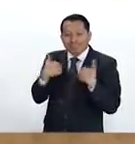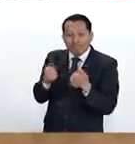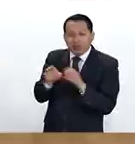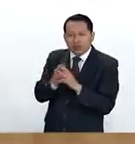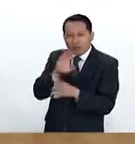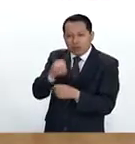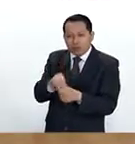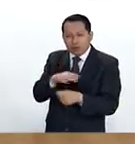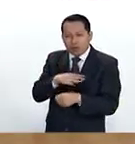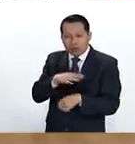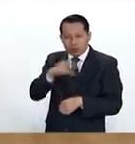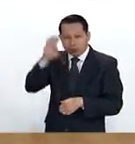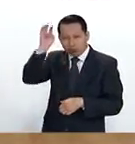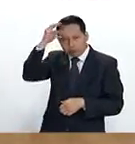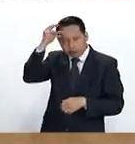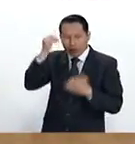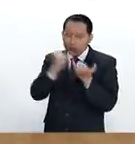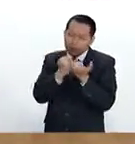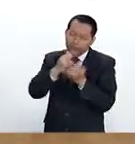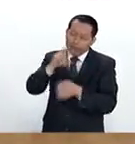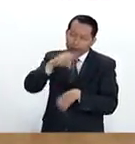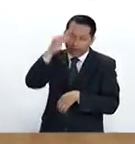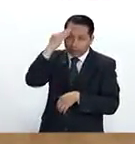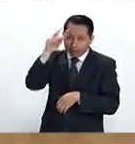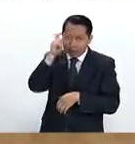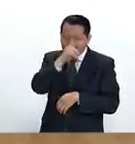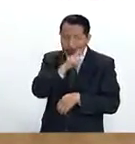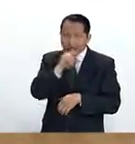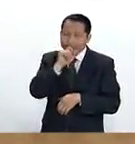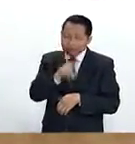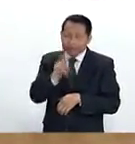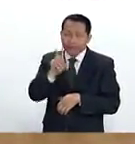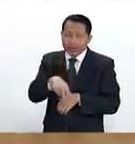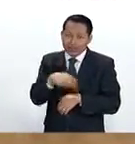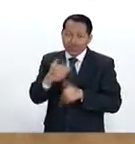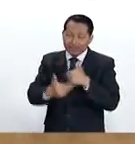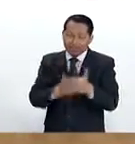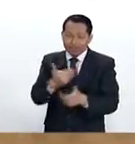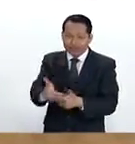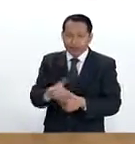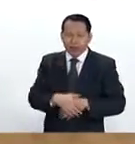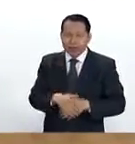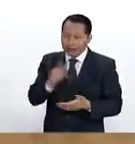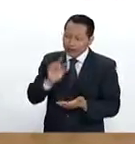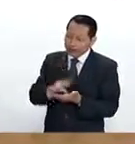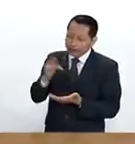respecto a Donald Trump. Tiempos difíciles sin duda vienen para México, podríamos decir. Gracias. Gracias a ustedes.